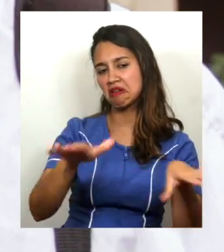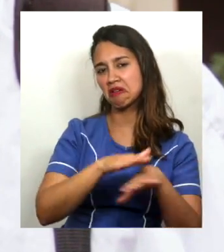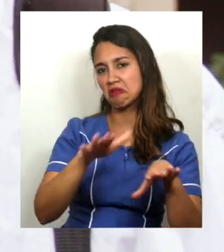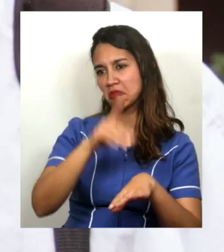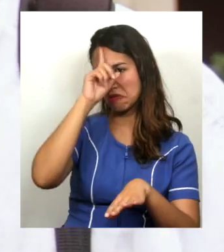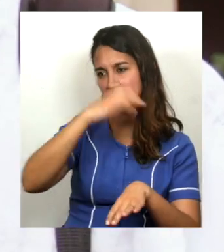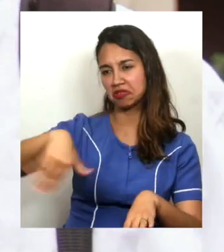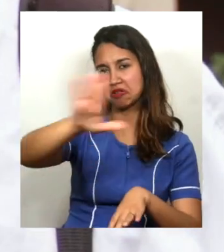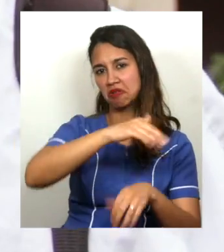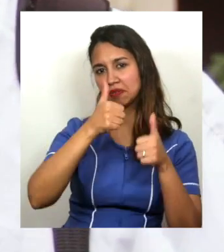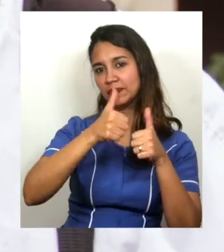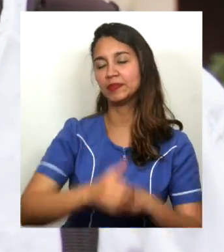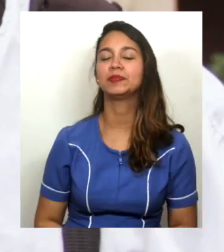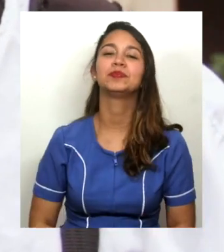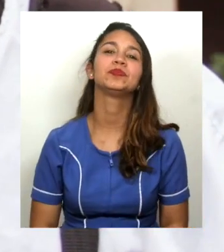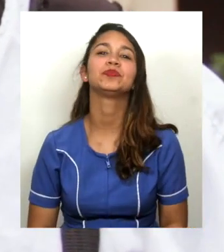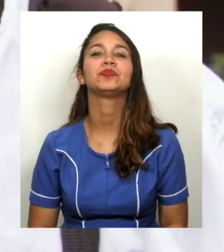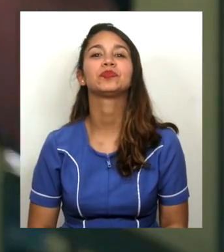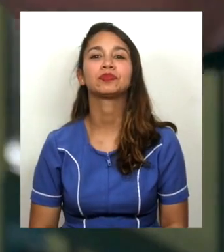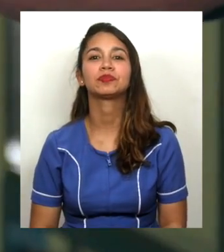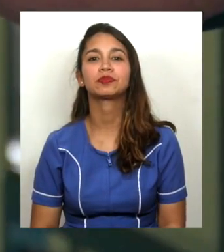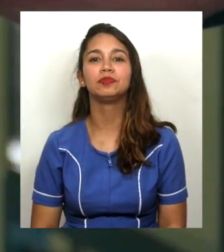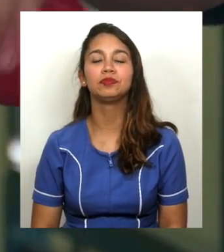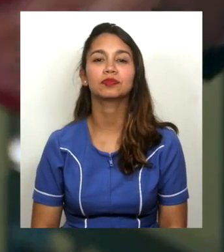ya para trabajar en todas las dependencias del lugar.